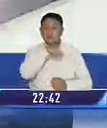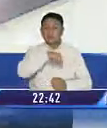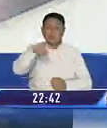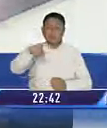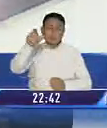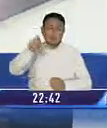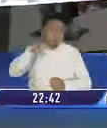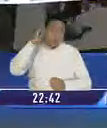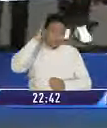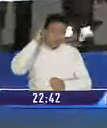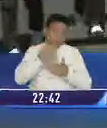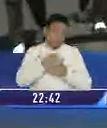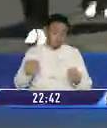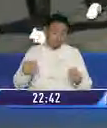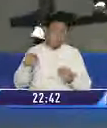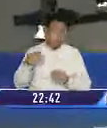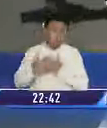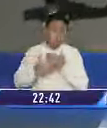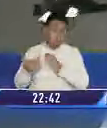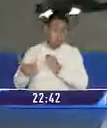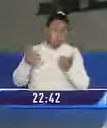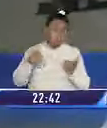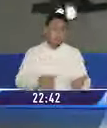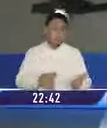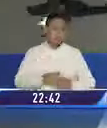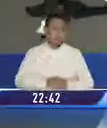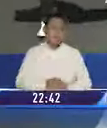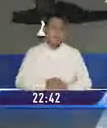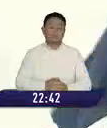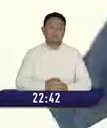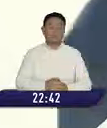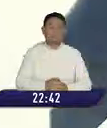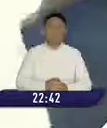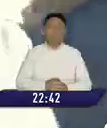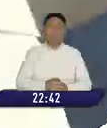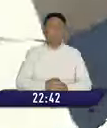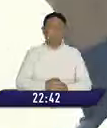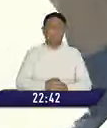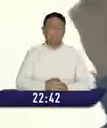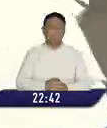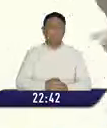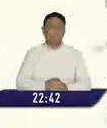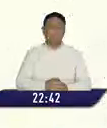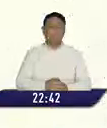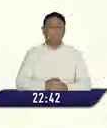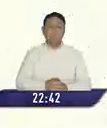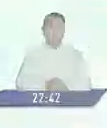femicidio de la abogada María Belén Bernal. Informó Javier Rosero.